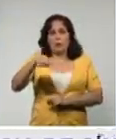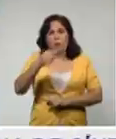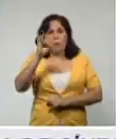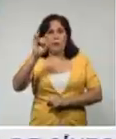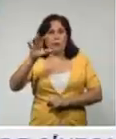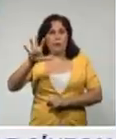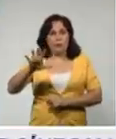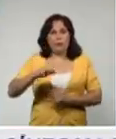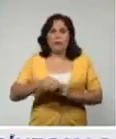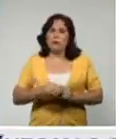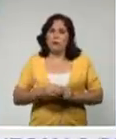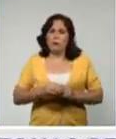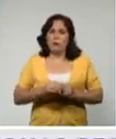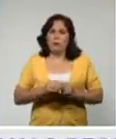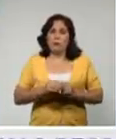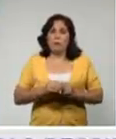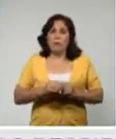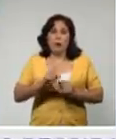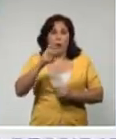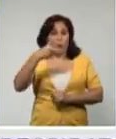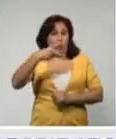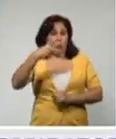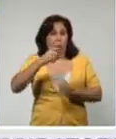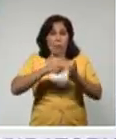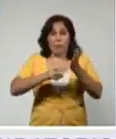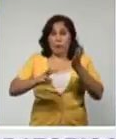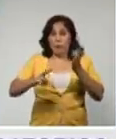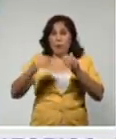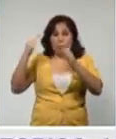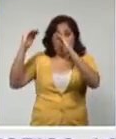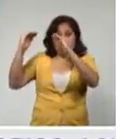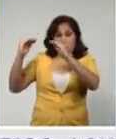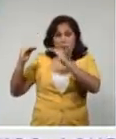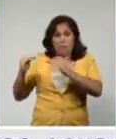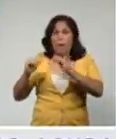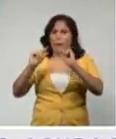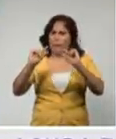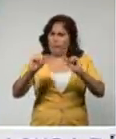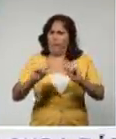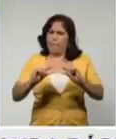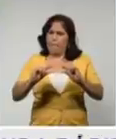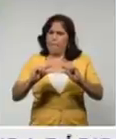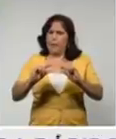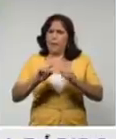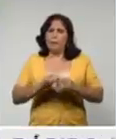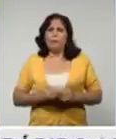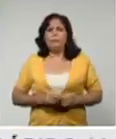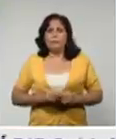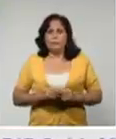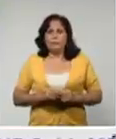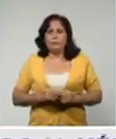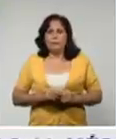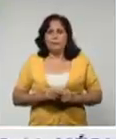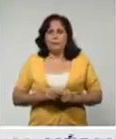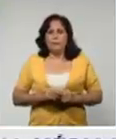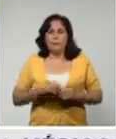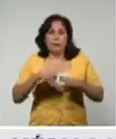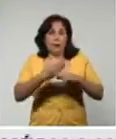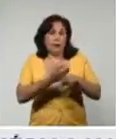0,75, estas 2 últimas provincias con una disminución con respecto al día anterior,